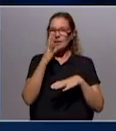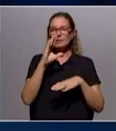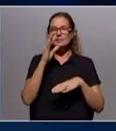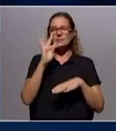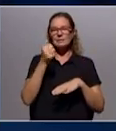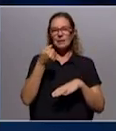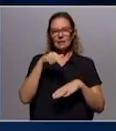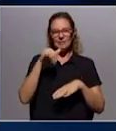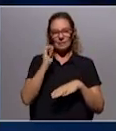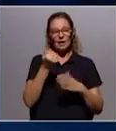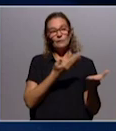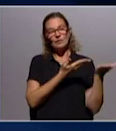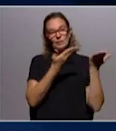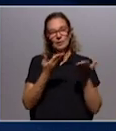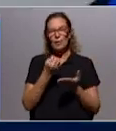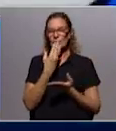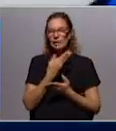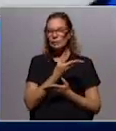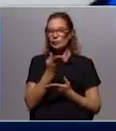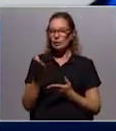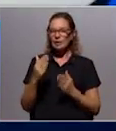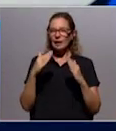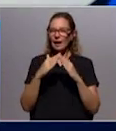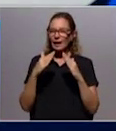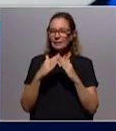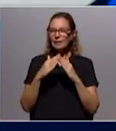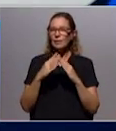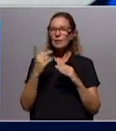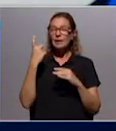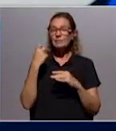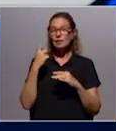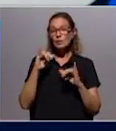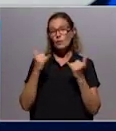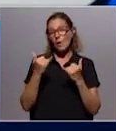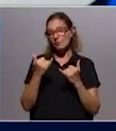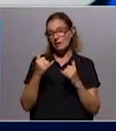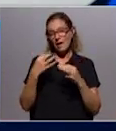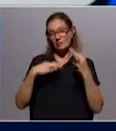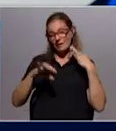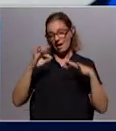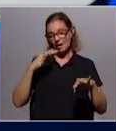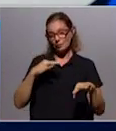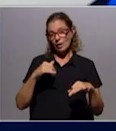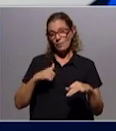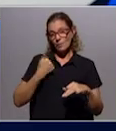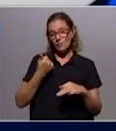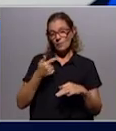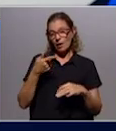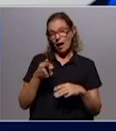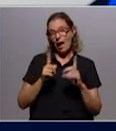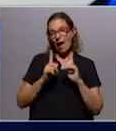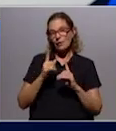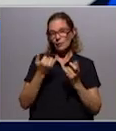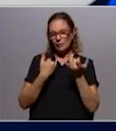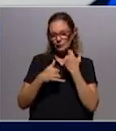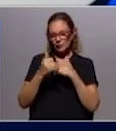tania bienvenida como estaban chiquilines como están ustedes en sus hogares como ustedes bien saben ayer no tuvimos etapa entonces aprovechamos a traer a esta columna algunas